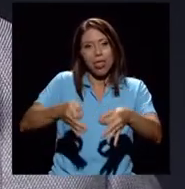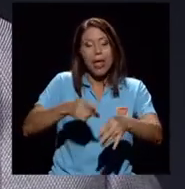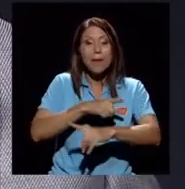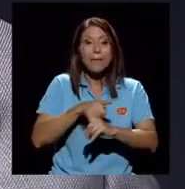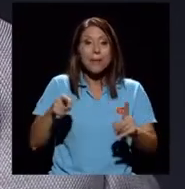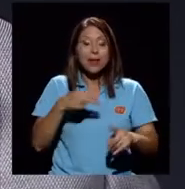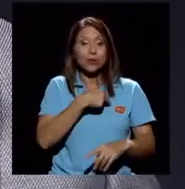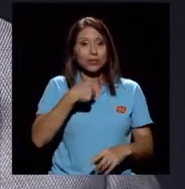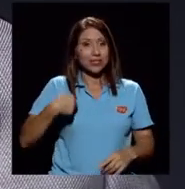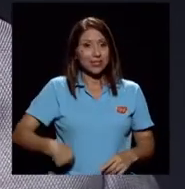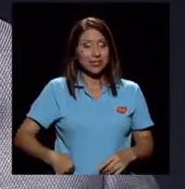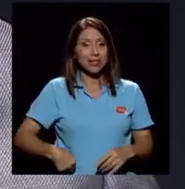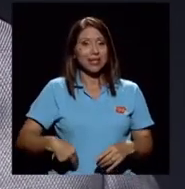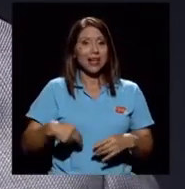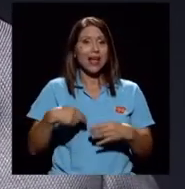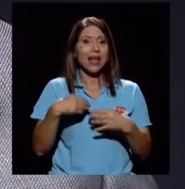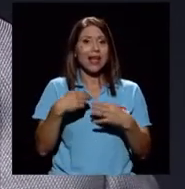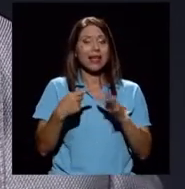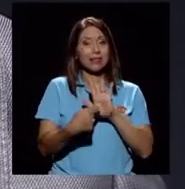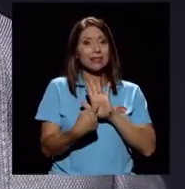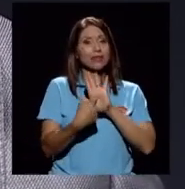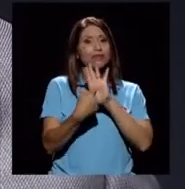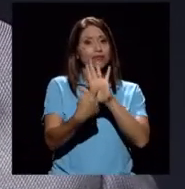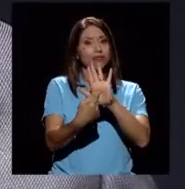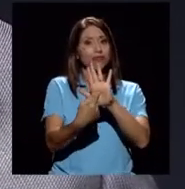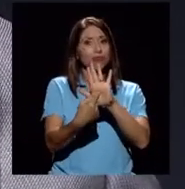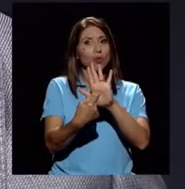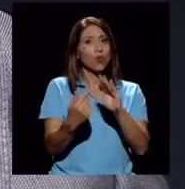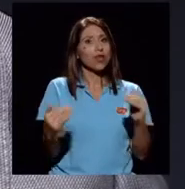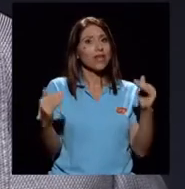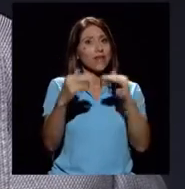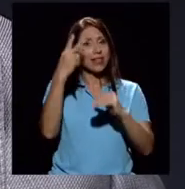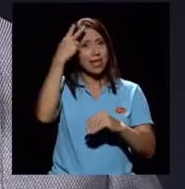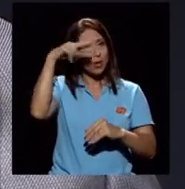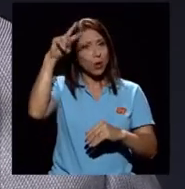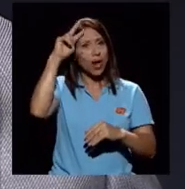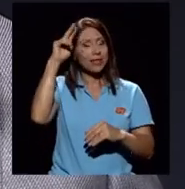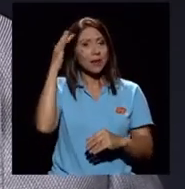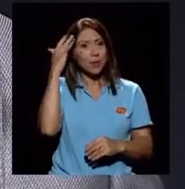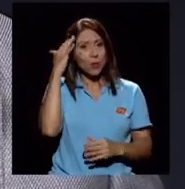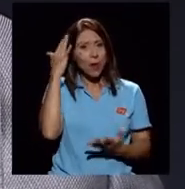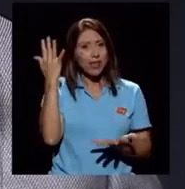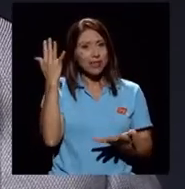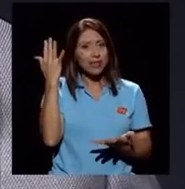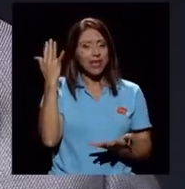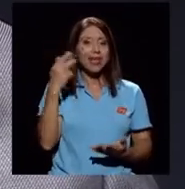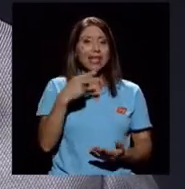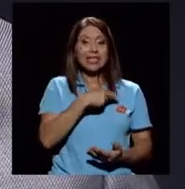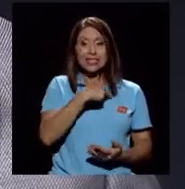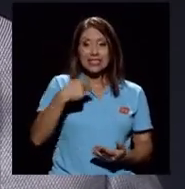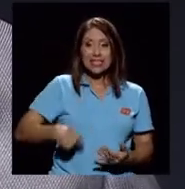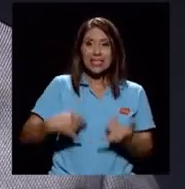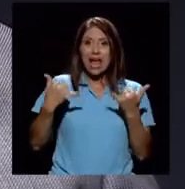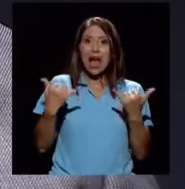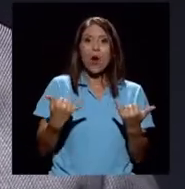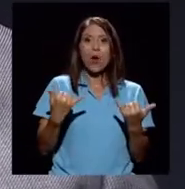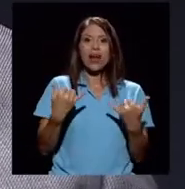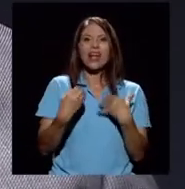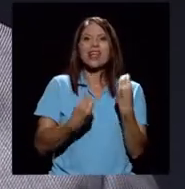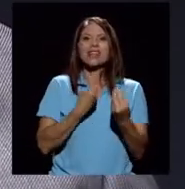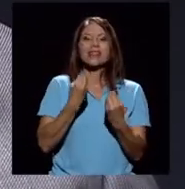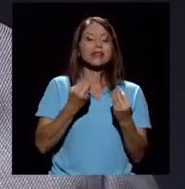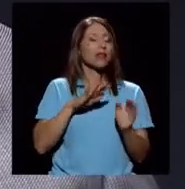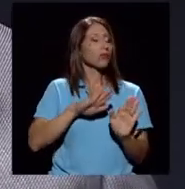un nivel de ignorancia preocupante él está dando la vuelta prestando la espalda